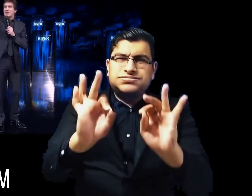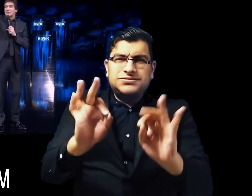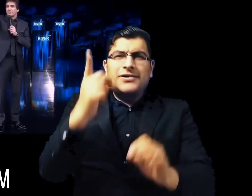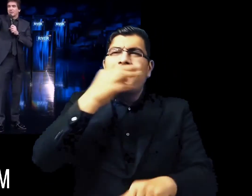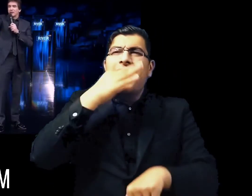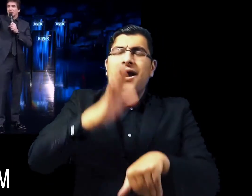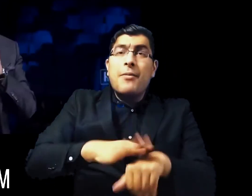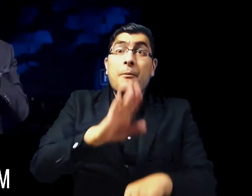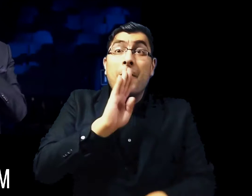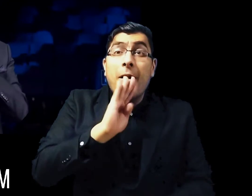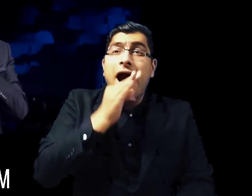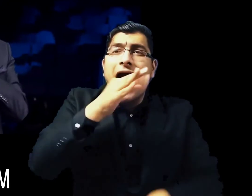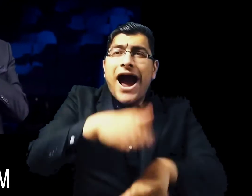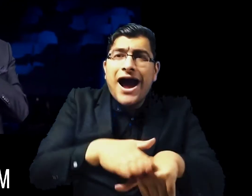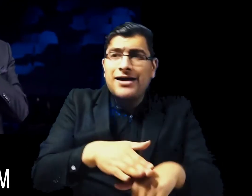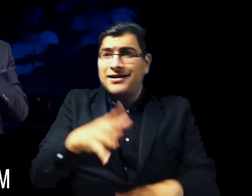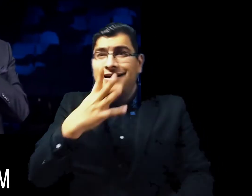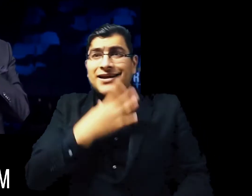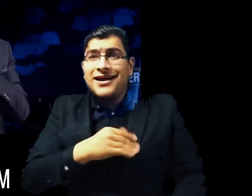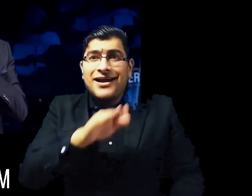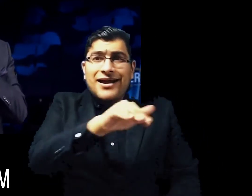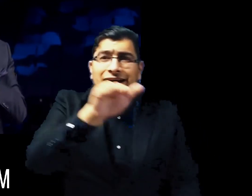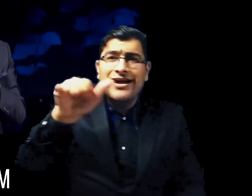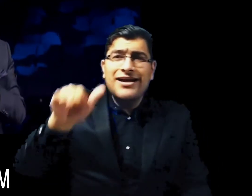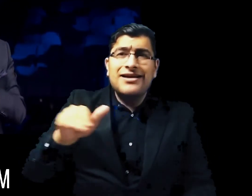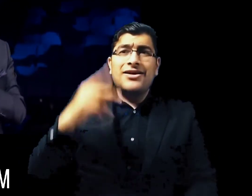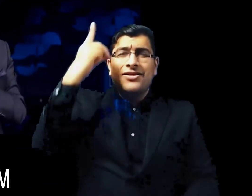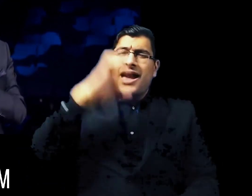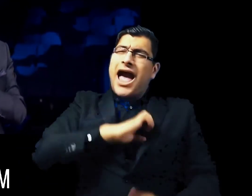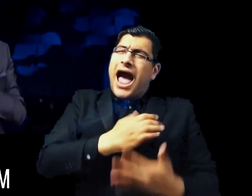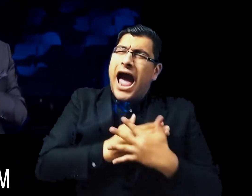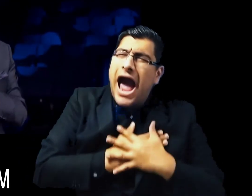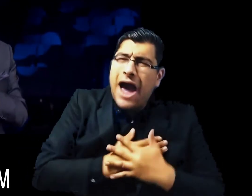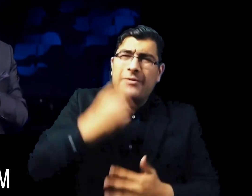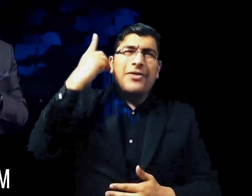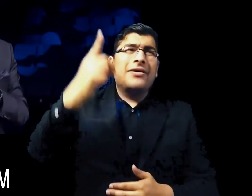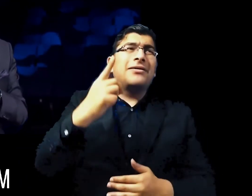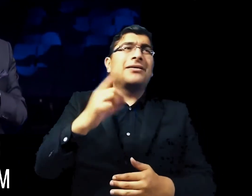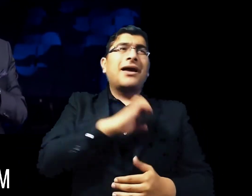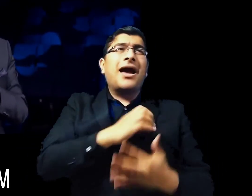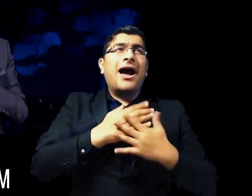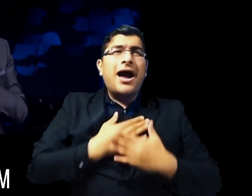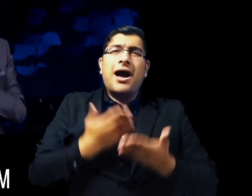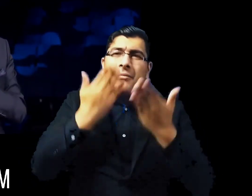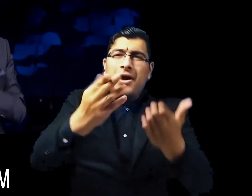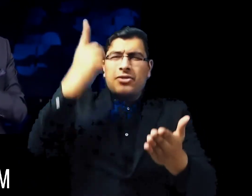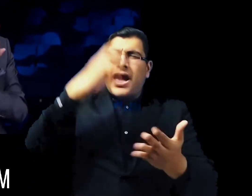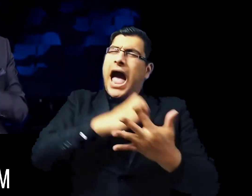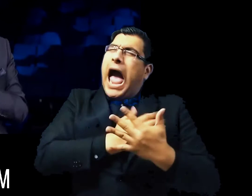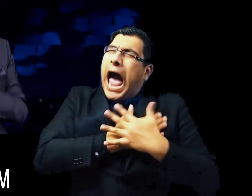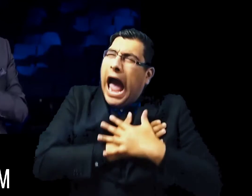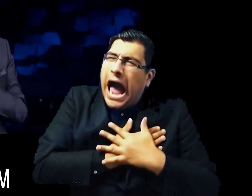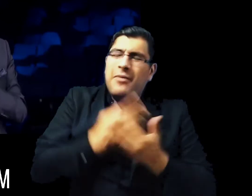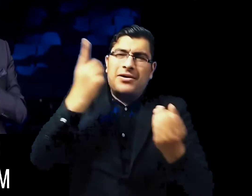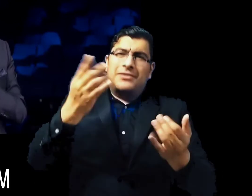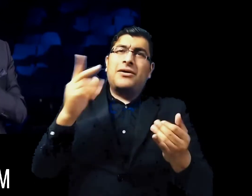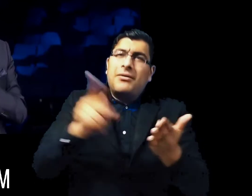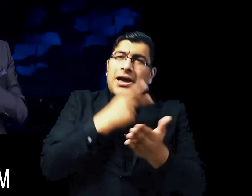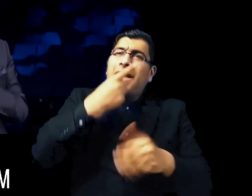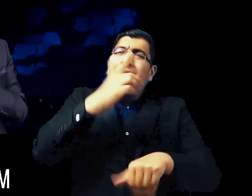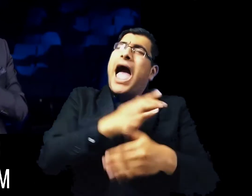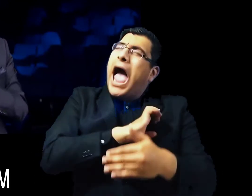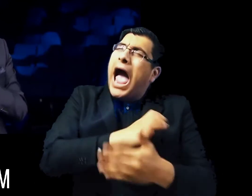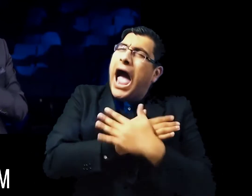Escúchame, mamá, escúchame, hija, te ama el Señor, ¿me oíste? Te ama el Señor. Yo te lo dije un montón de